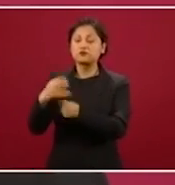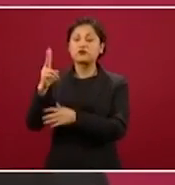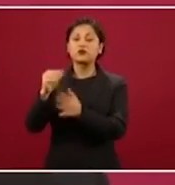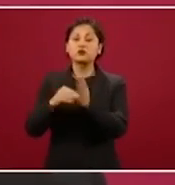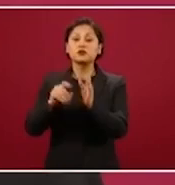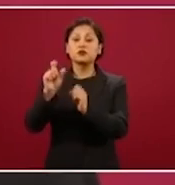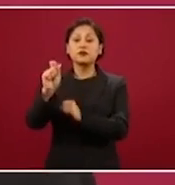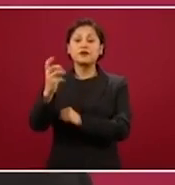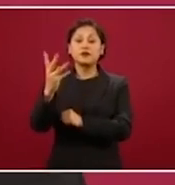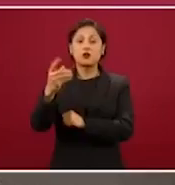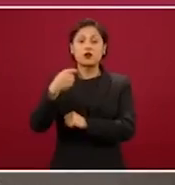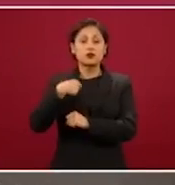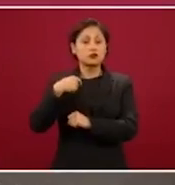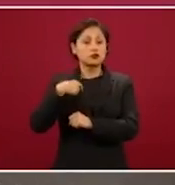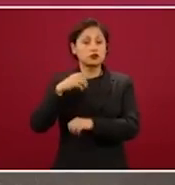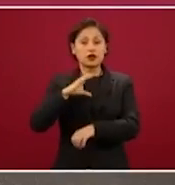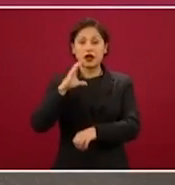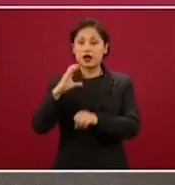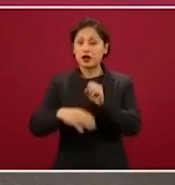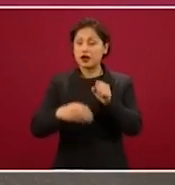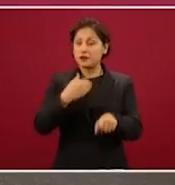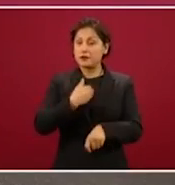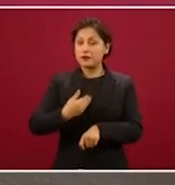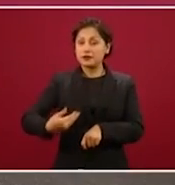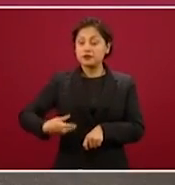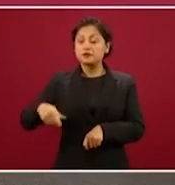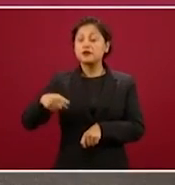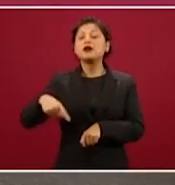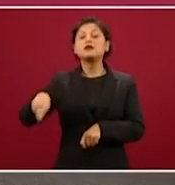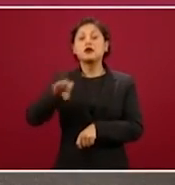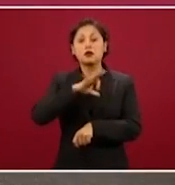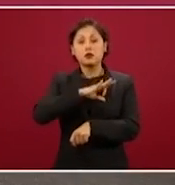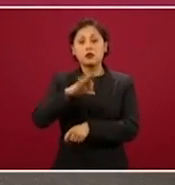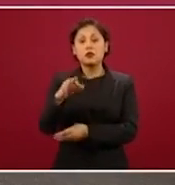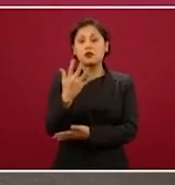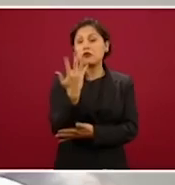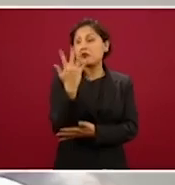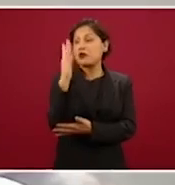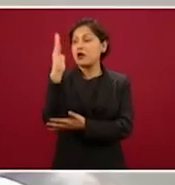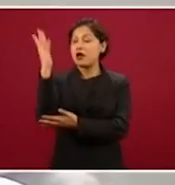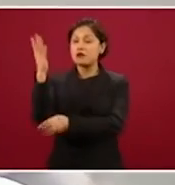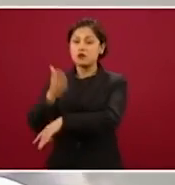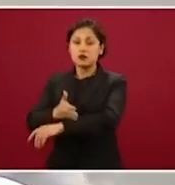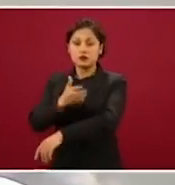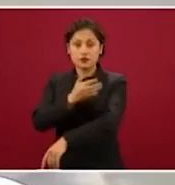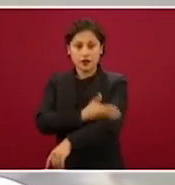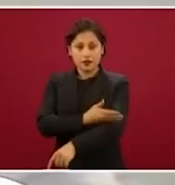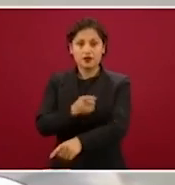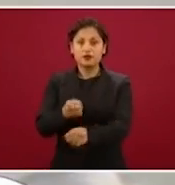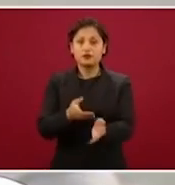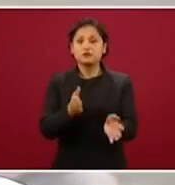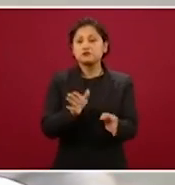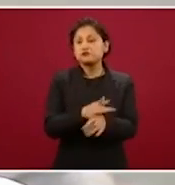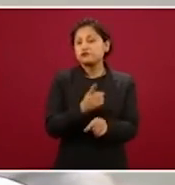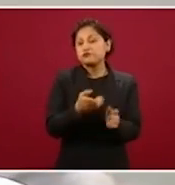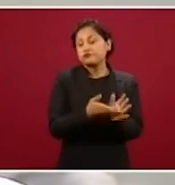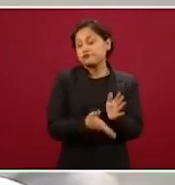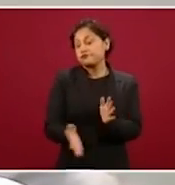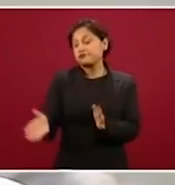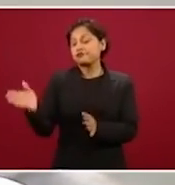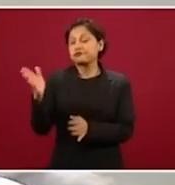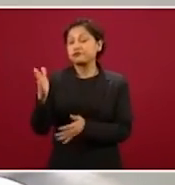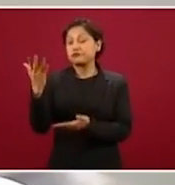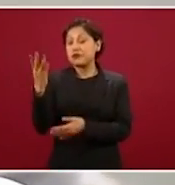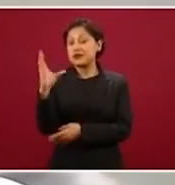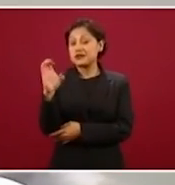incluso se siembren los árboles maderables. Eso lleva más tiempo. El cedro 20 años,